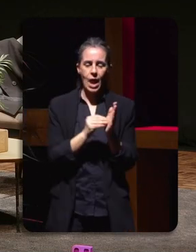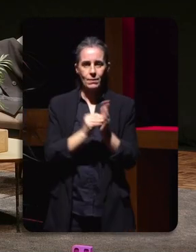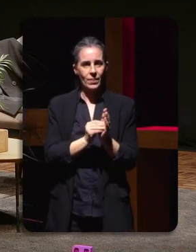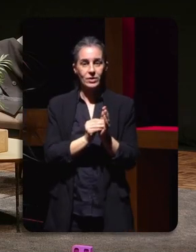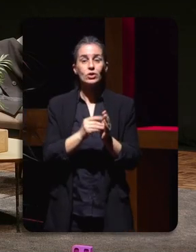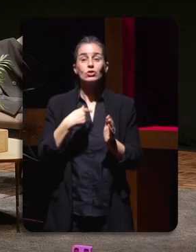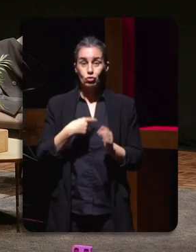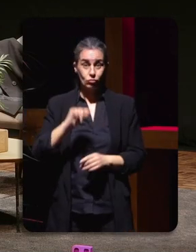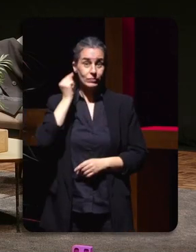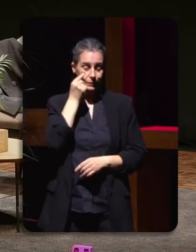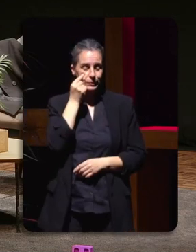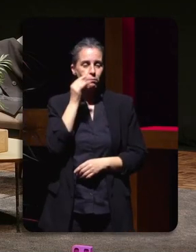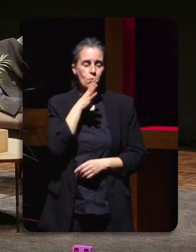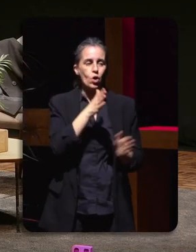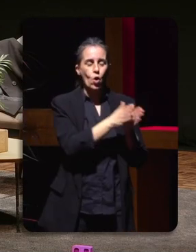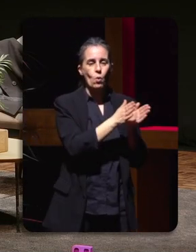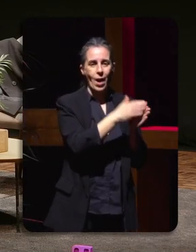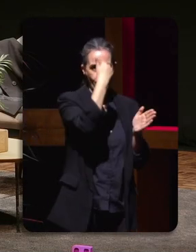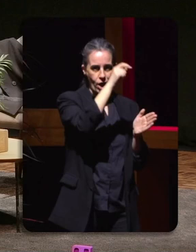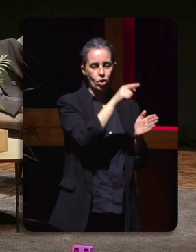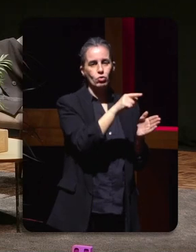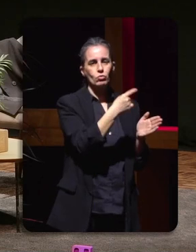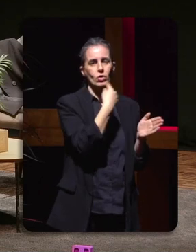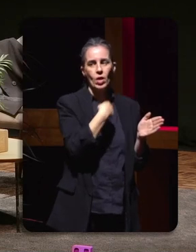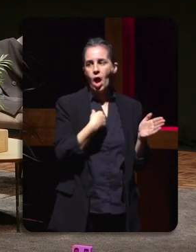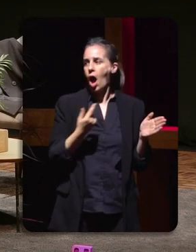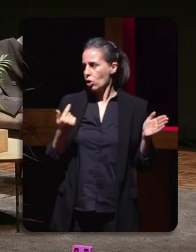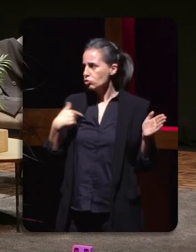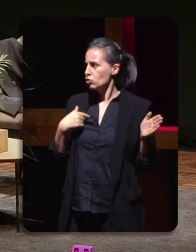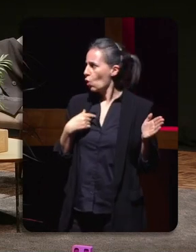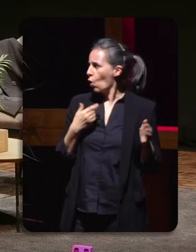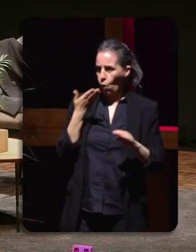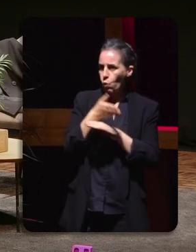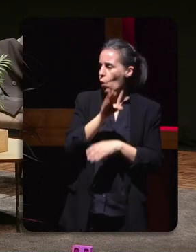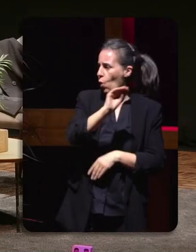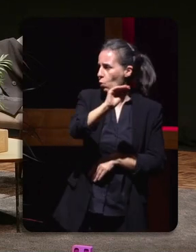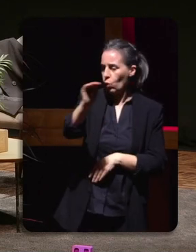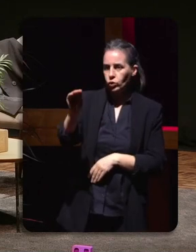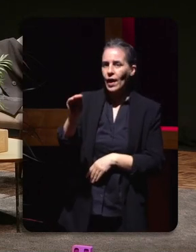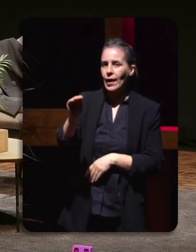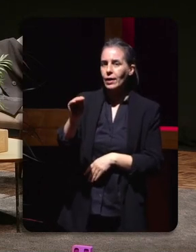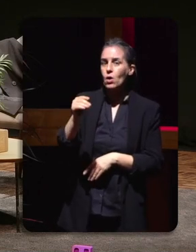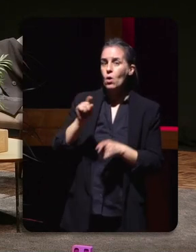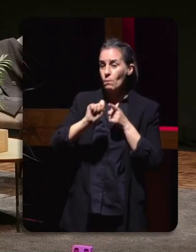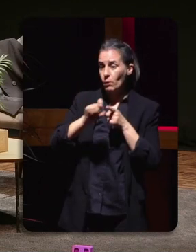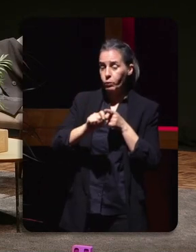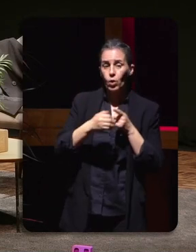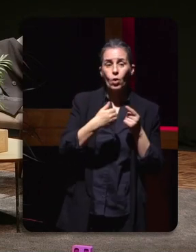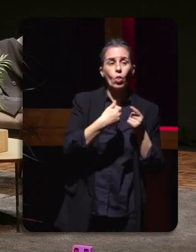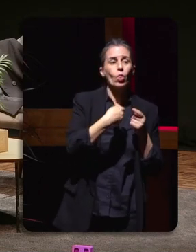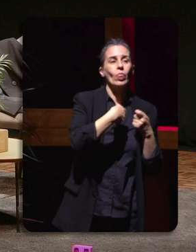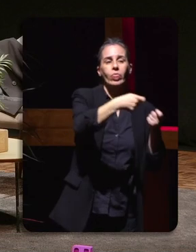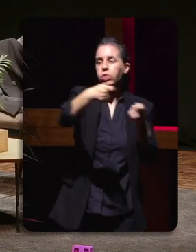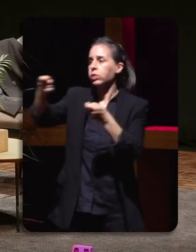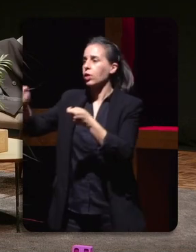redacción porque tenía un colega que decía tío yo voy a preguntar dónde reparten las muestras porque como sea todo en Madrid y todos los míos prosperen